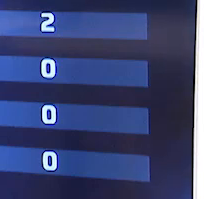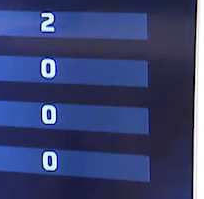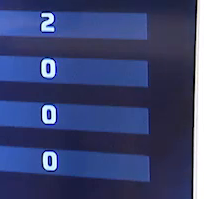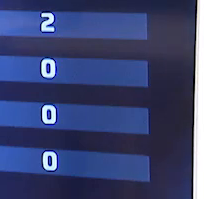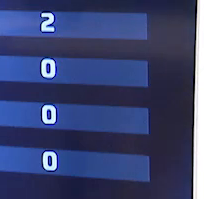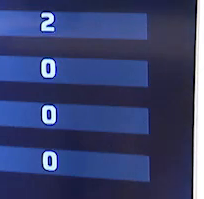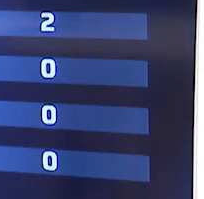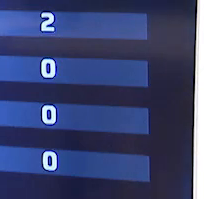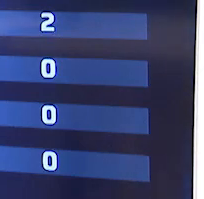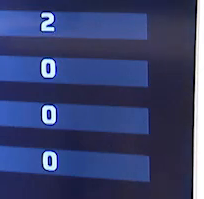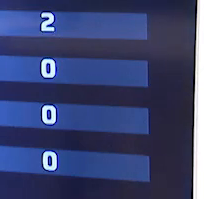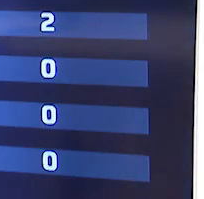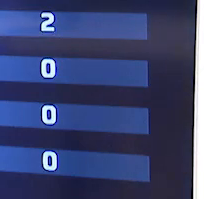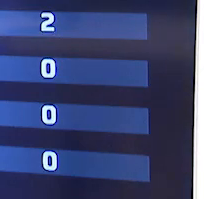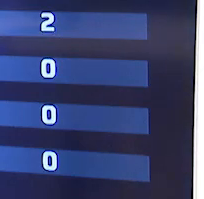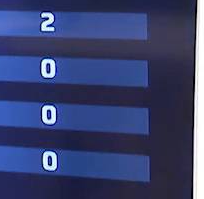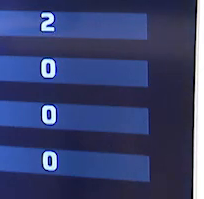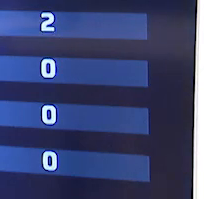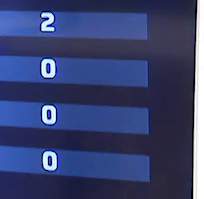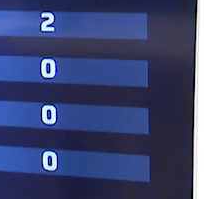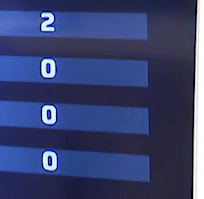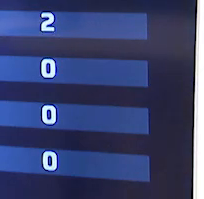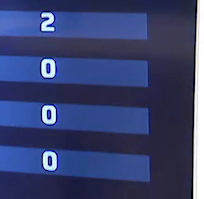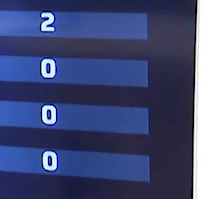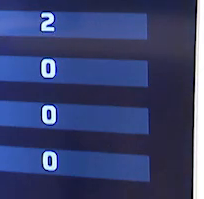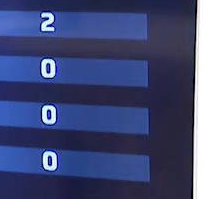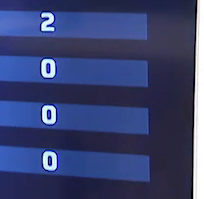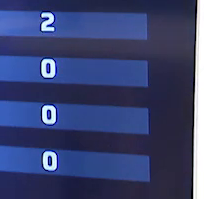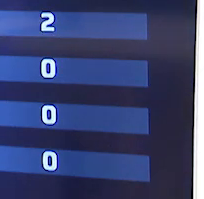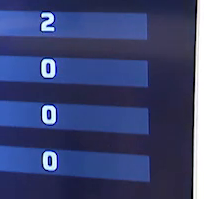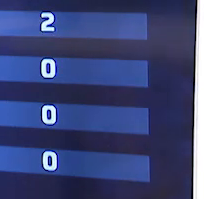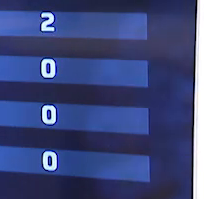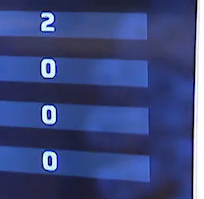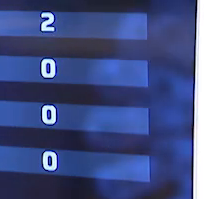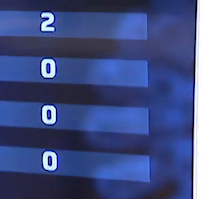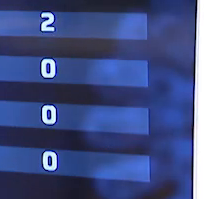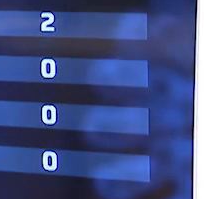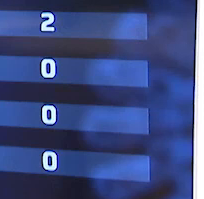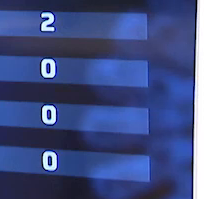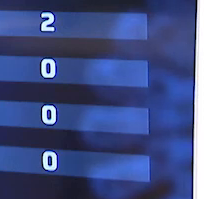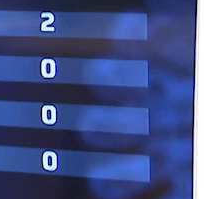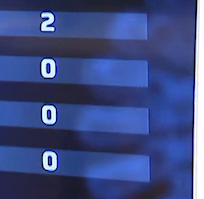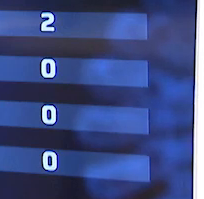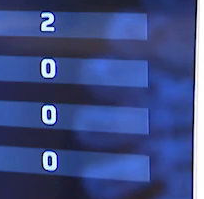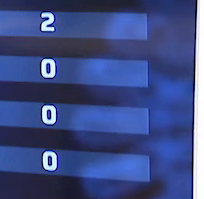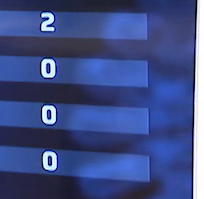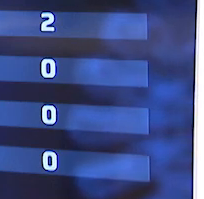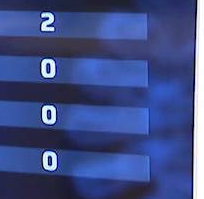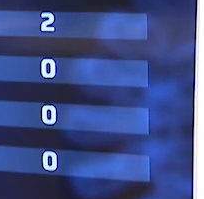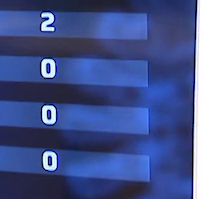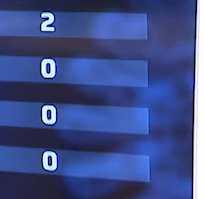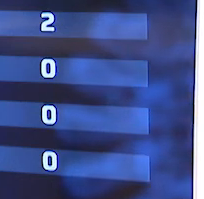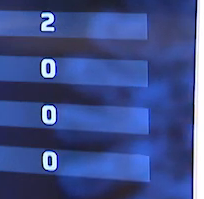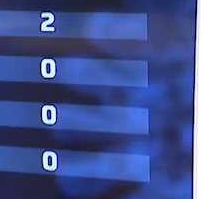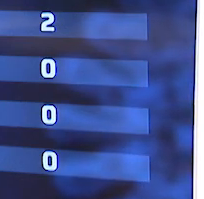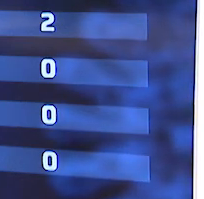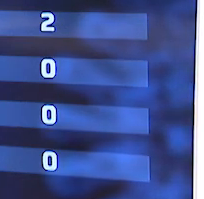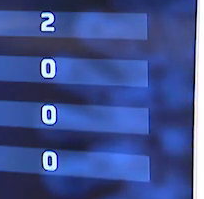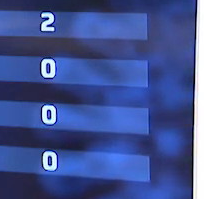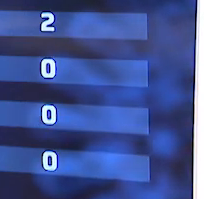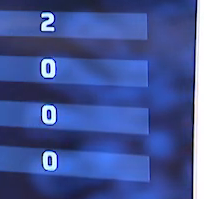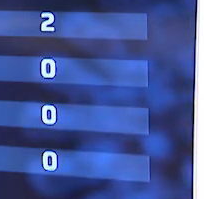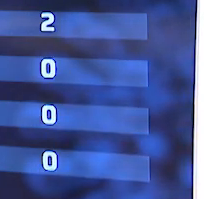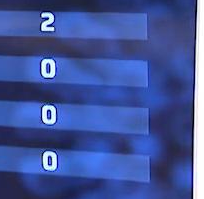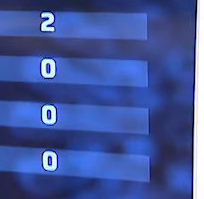este recorrido para contarles que en Calarcá hay 47 casos, 39 recuperados, 2 personas fallecidas. En Montenegro, 20 casos,